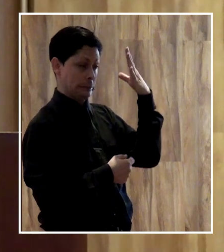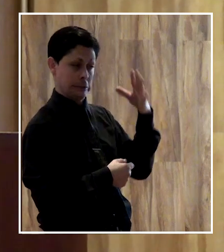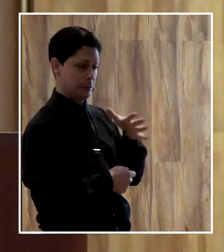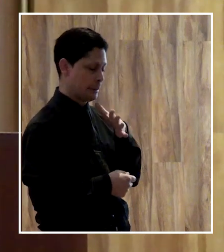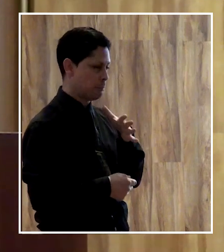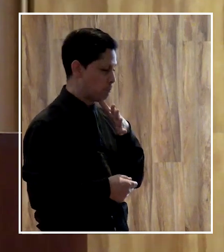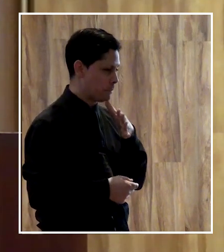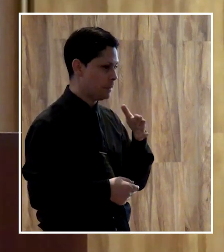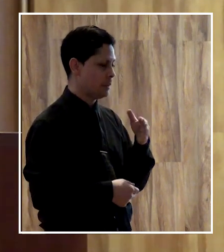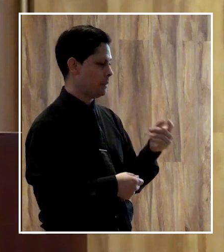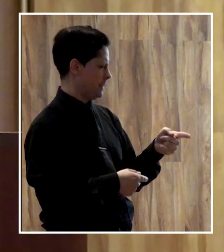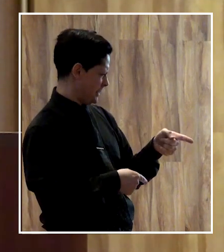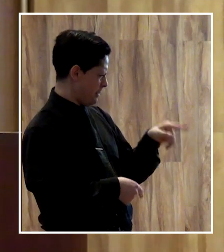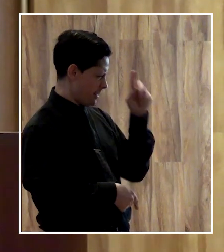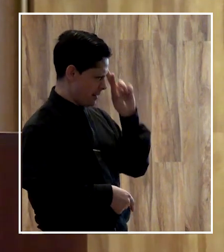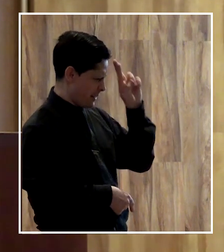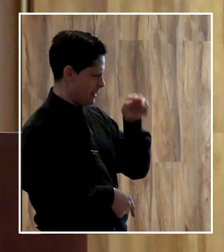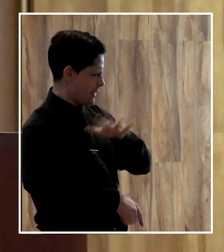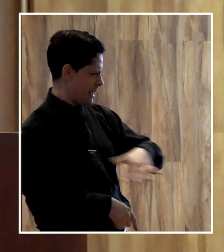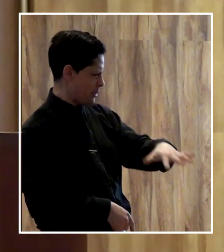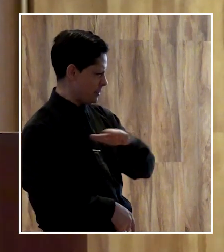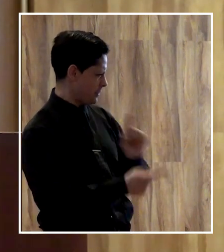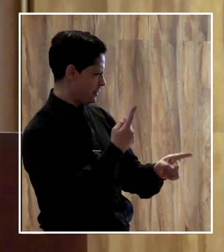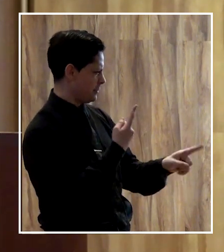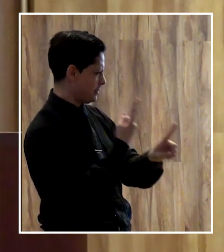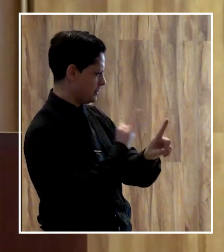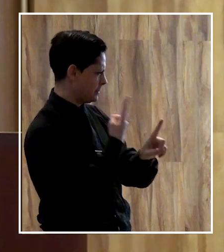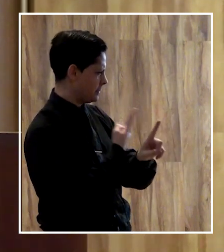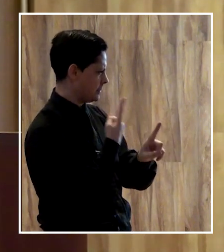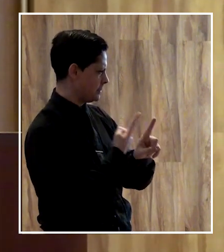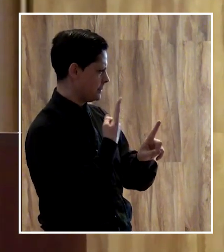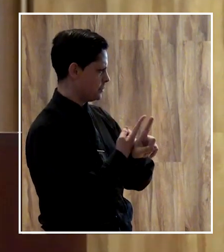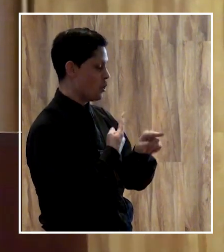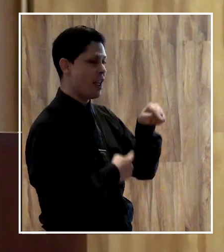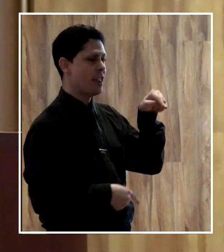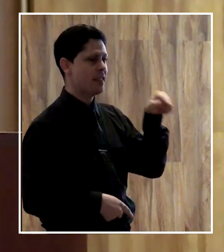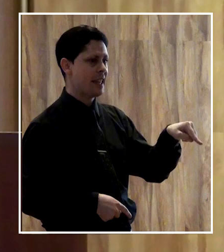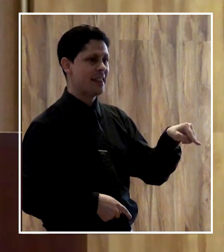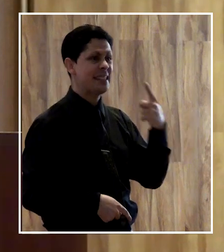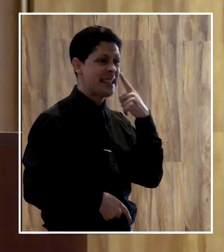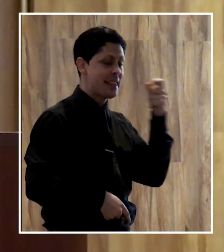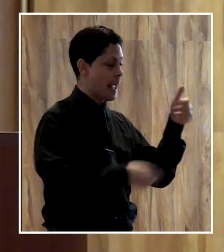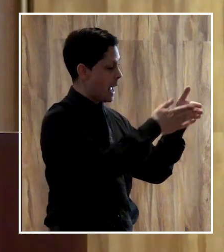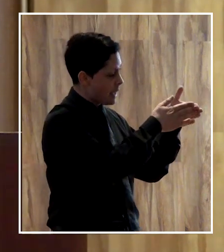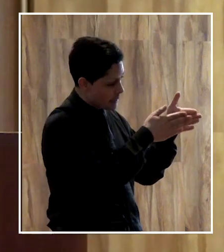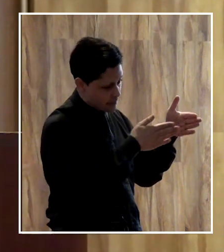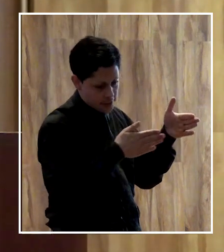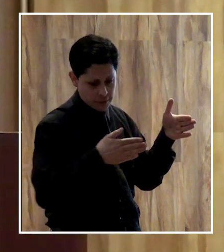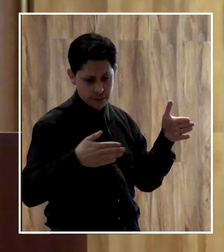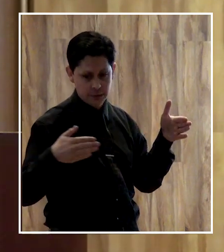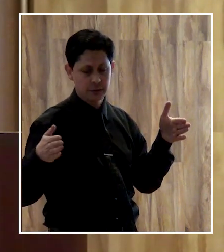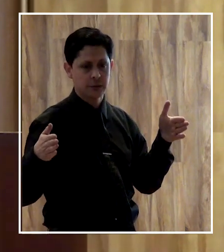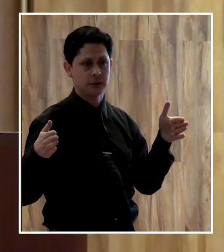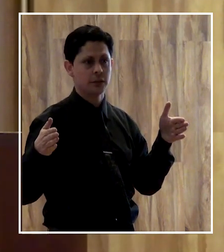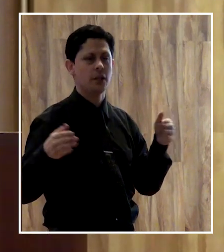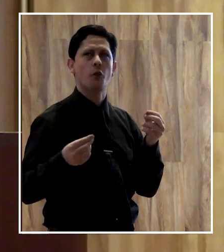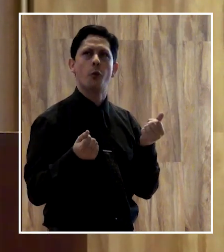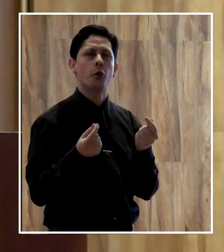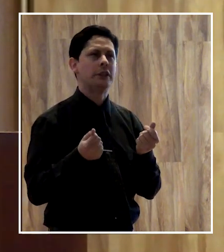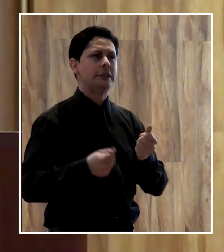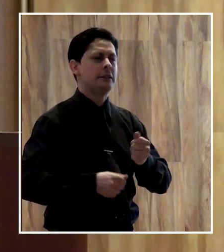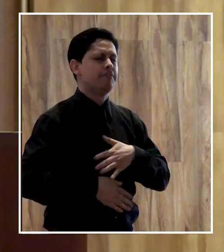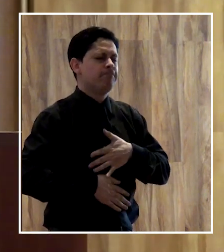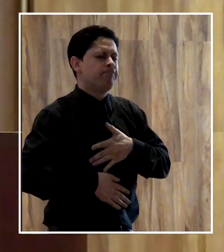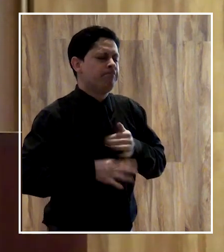de aquella situación, ¿no? Pero desde ese día inmediatamente